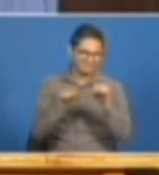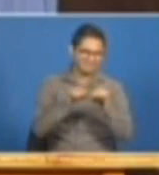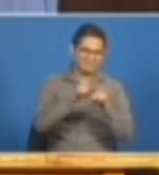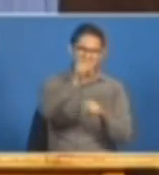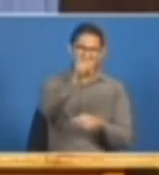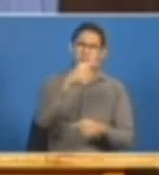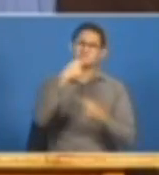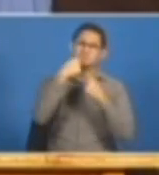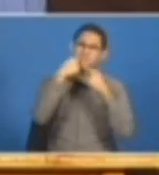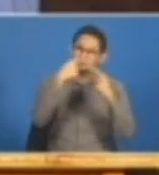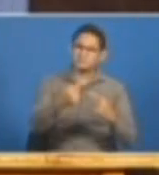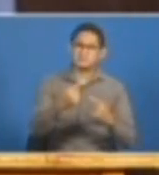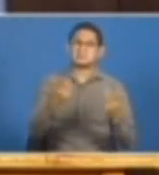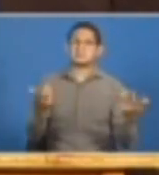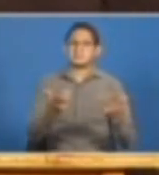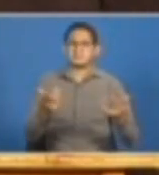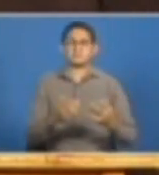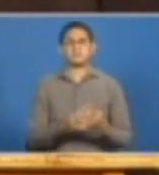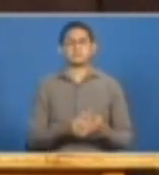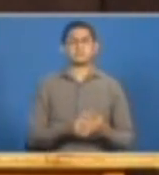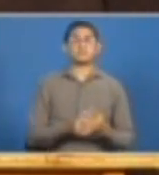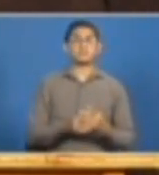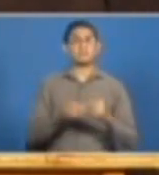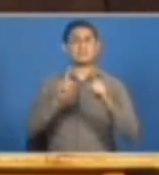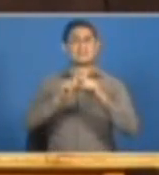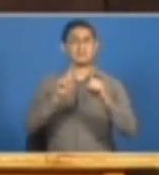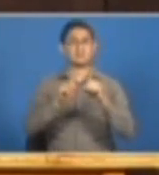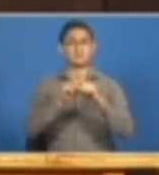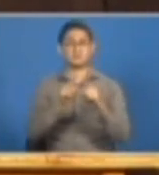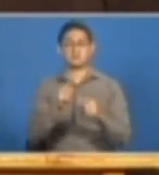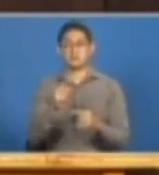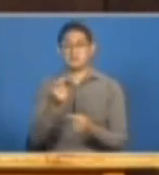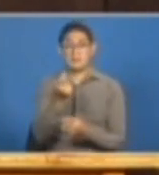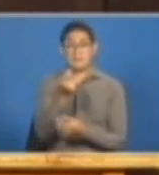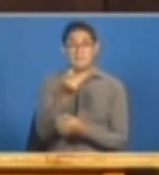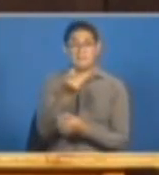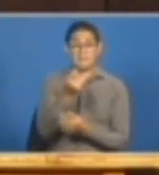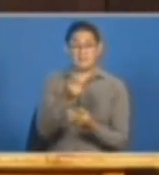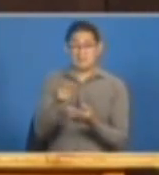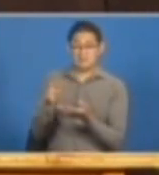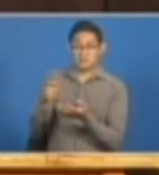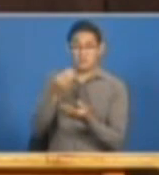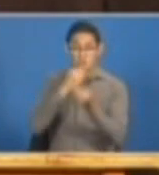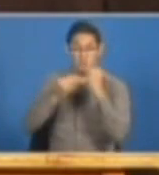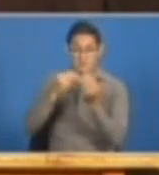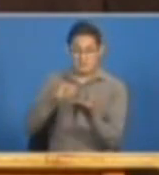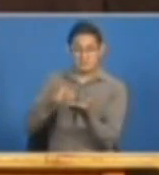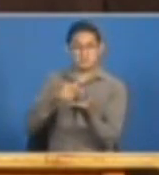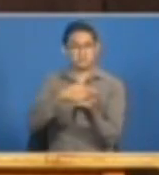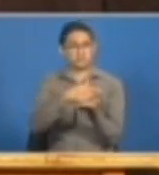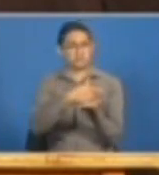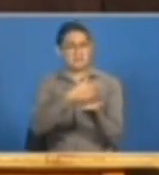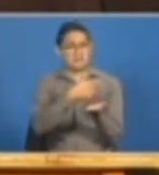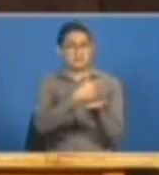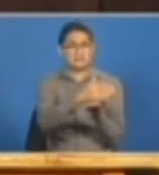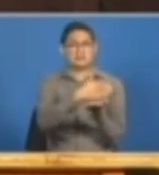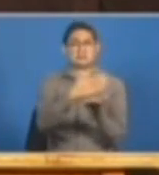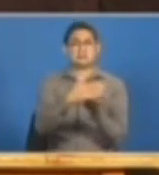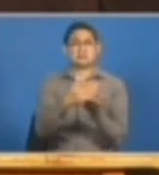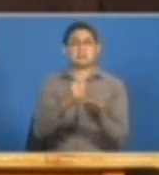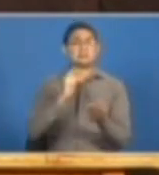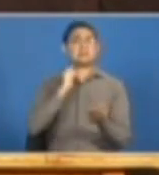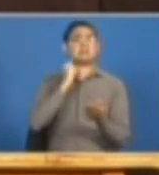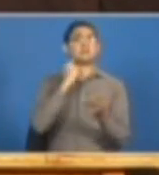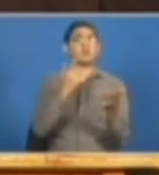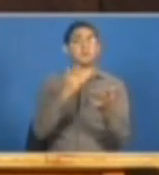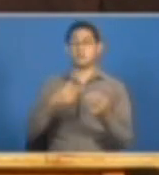y lo reconoce que los precios se disparan en esta cadena de comercialización entre los